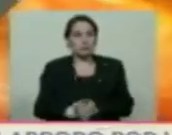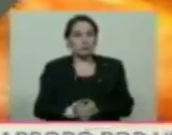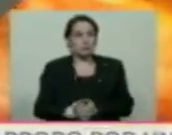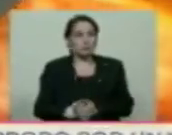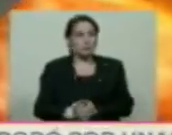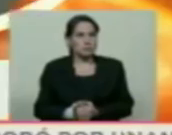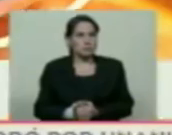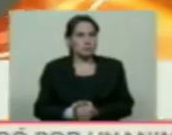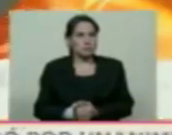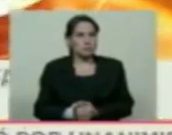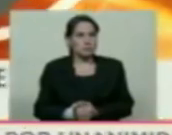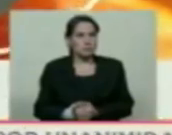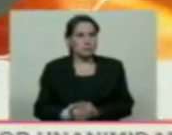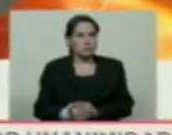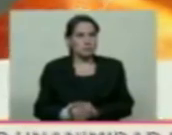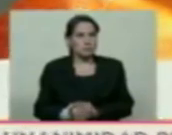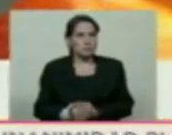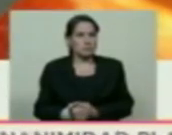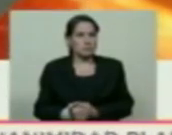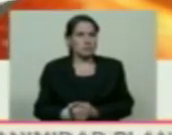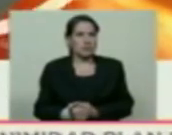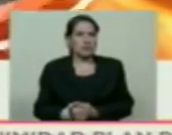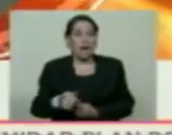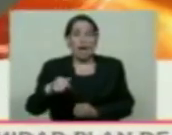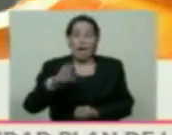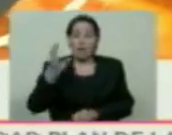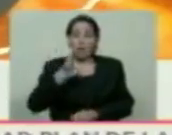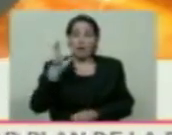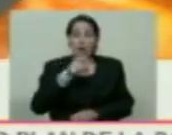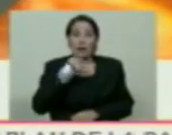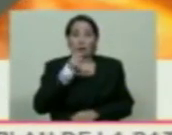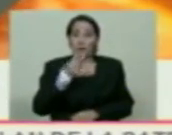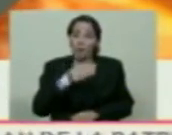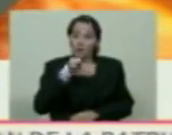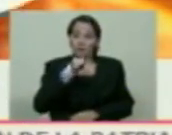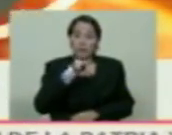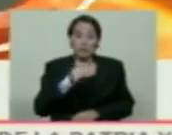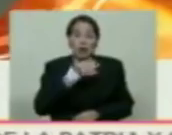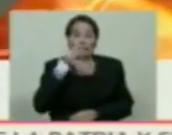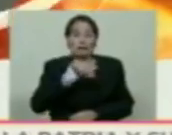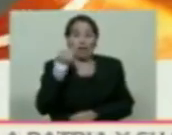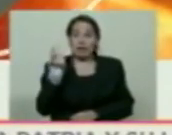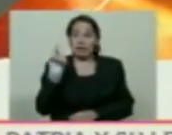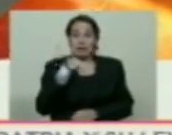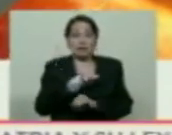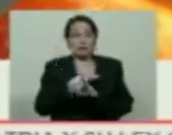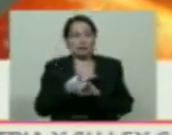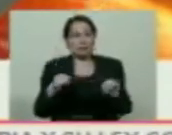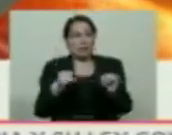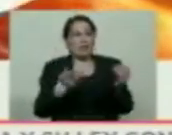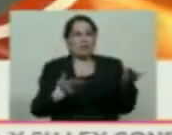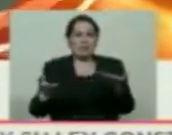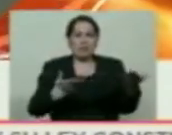También tenemos maravillosas noticias para la región capital. Desde la tarde de ayer ya se comenzó a percibir servicios en